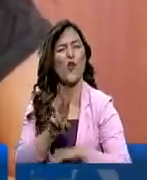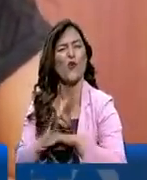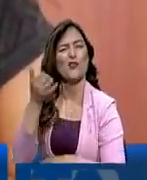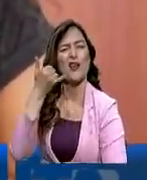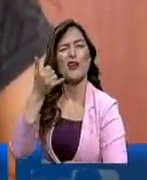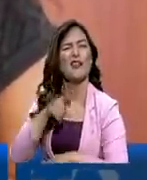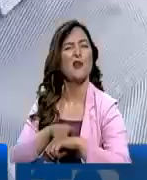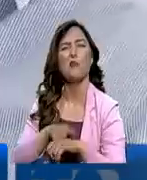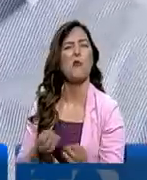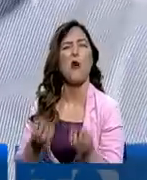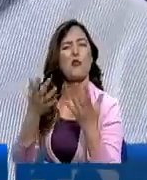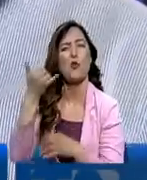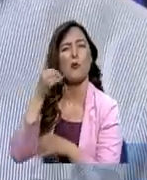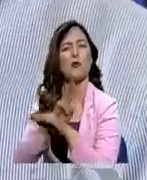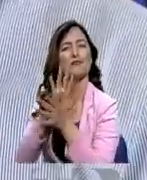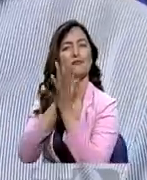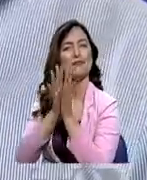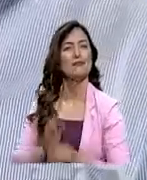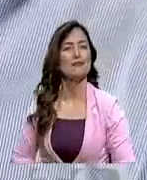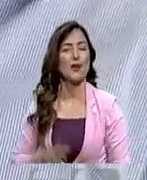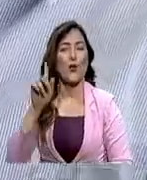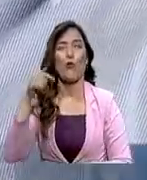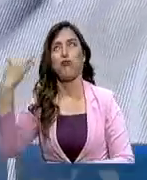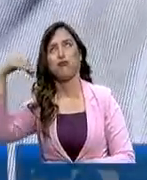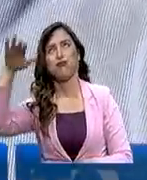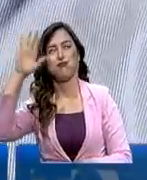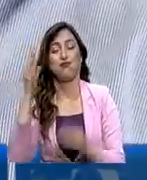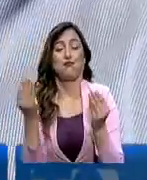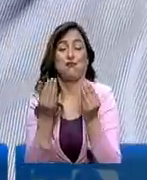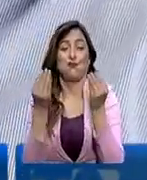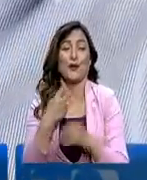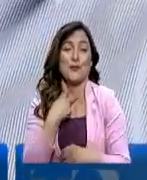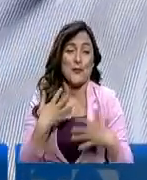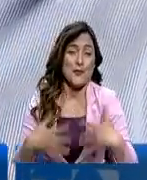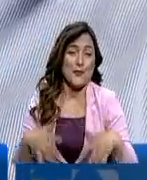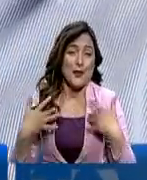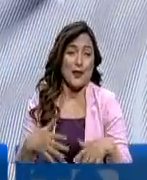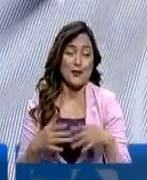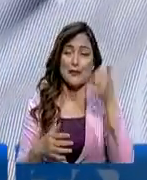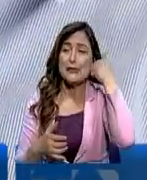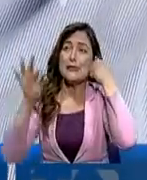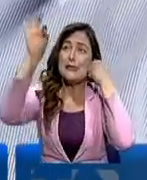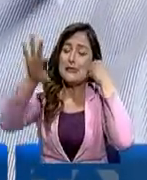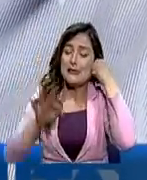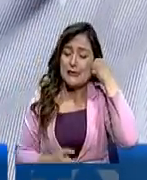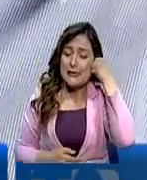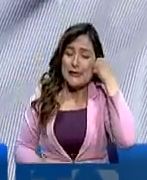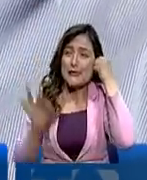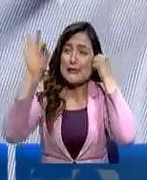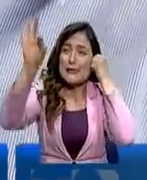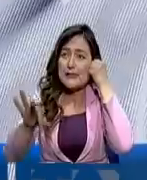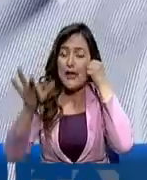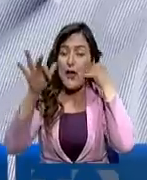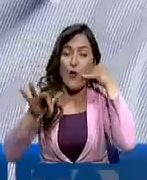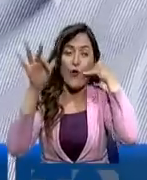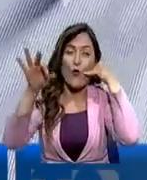una cabina telefónica? Pero hace miles de años, cuando era adolescente y tenías miedo de que se acabe el saldo y tenías que meter más monedas porque